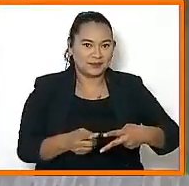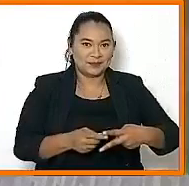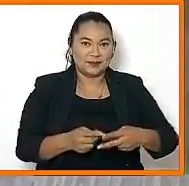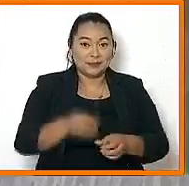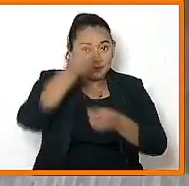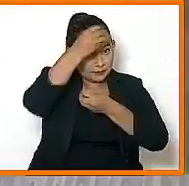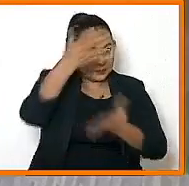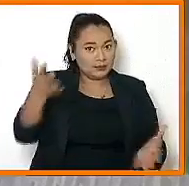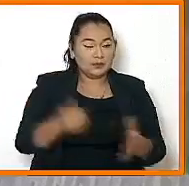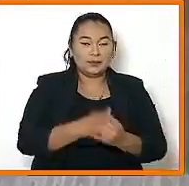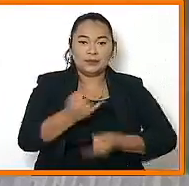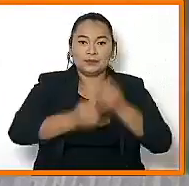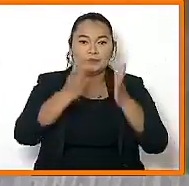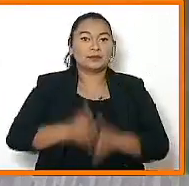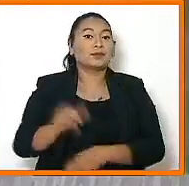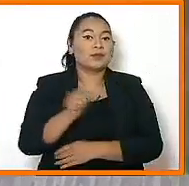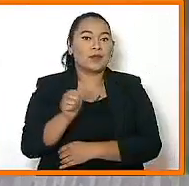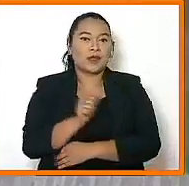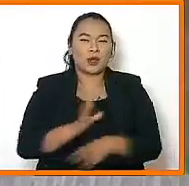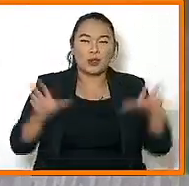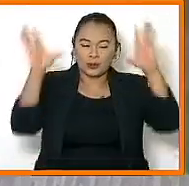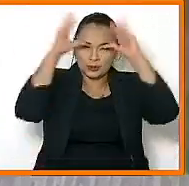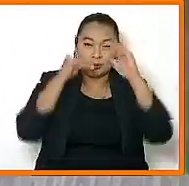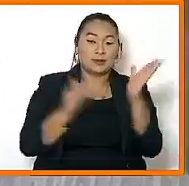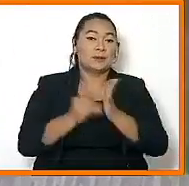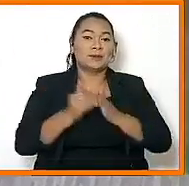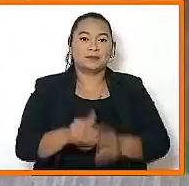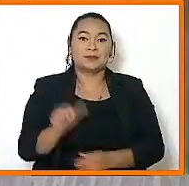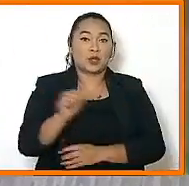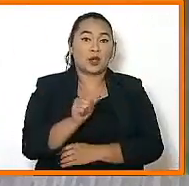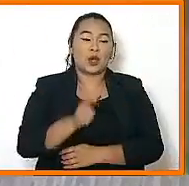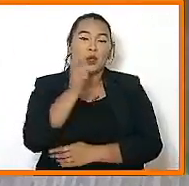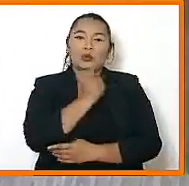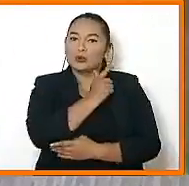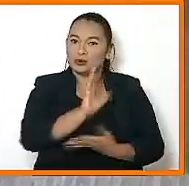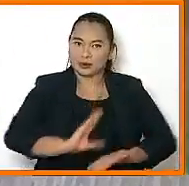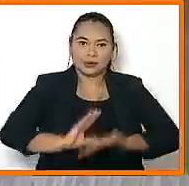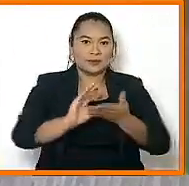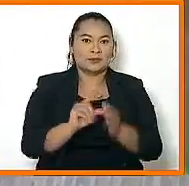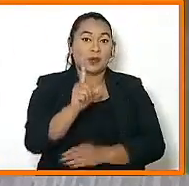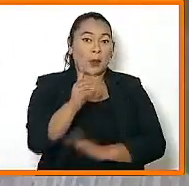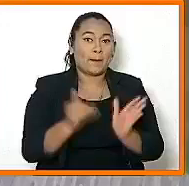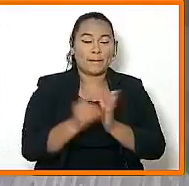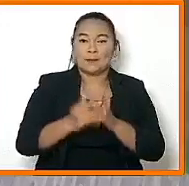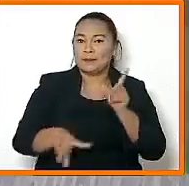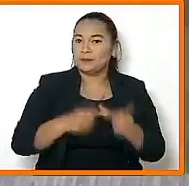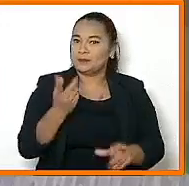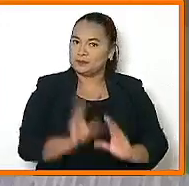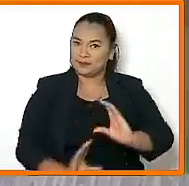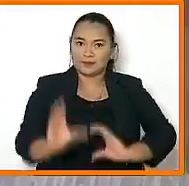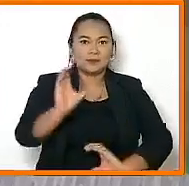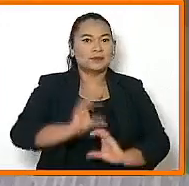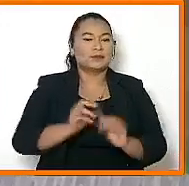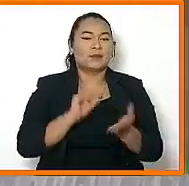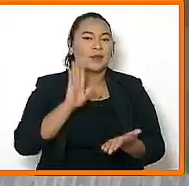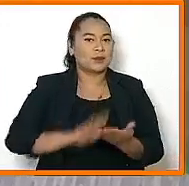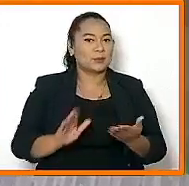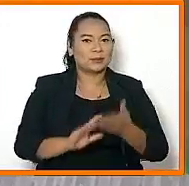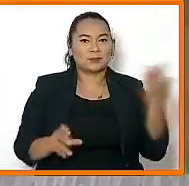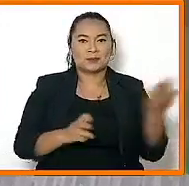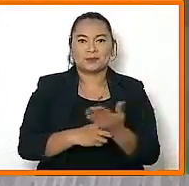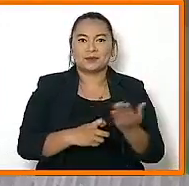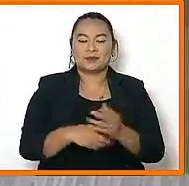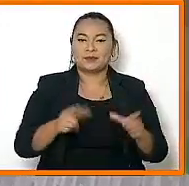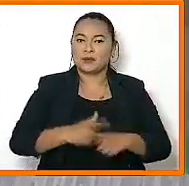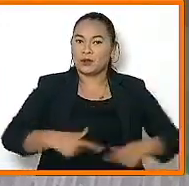comento, querido jugador, que hoy es noche millonaria y el monto del Loto Super Premio está en 1,000,000 de lempiras con su jugada doble. Adquirí tu boleto en cualquier